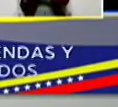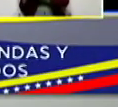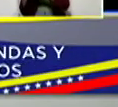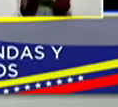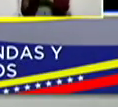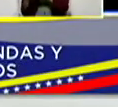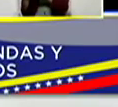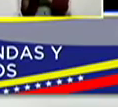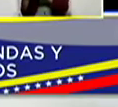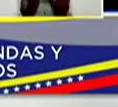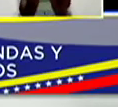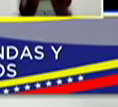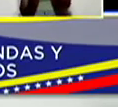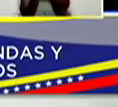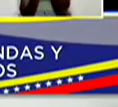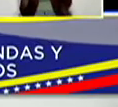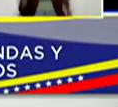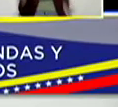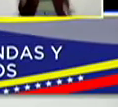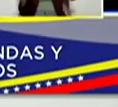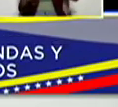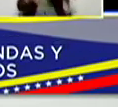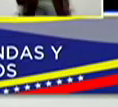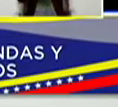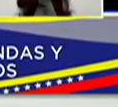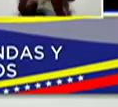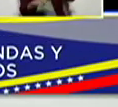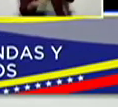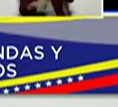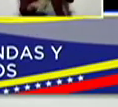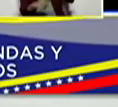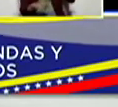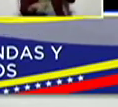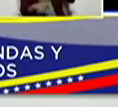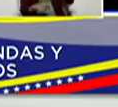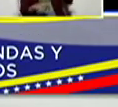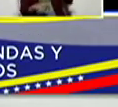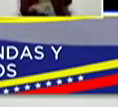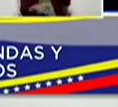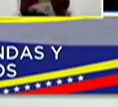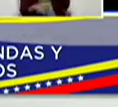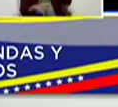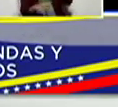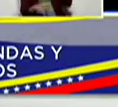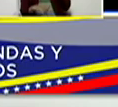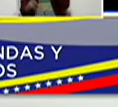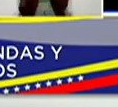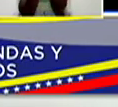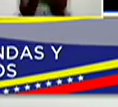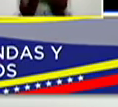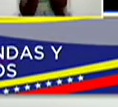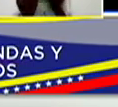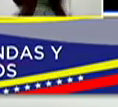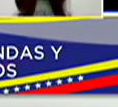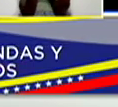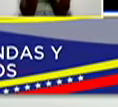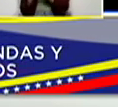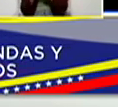la maestra mayor yel santa ella me diga la visión